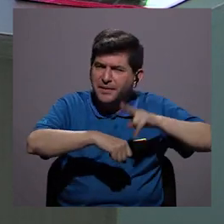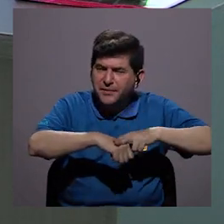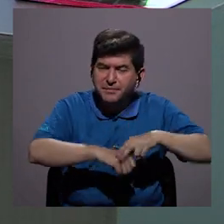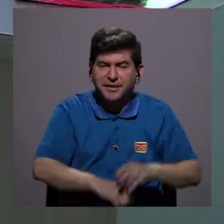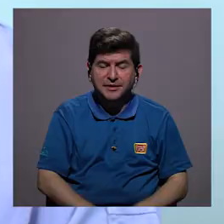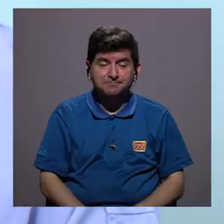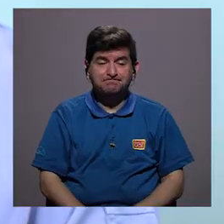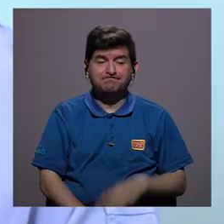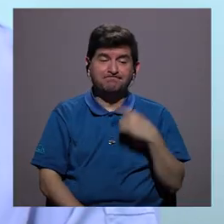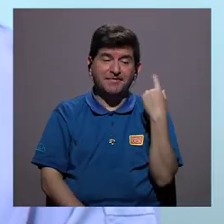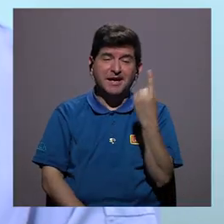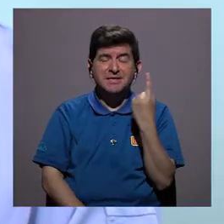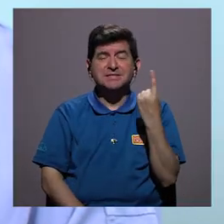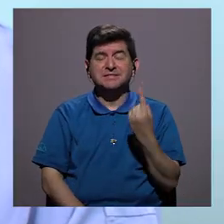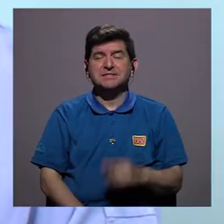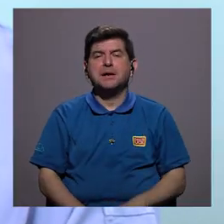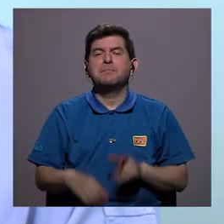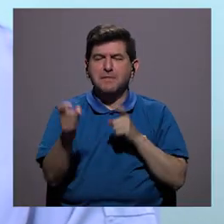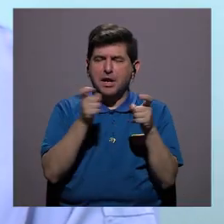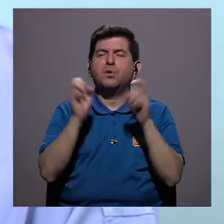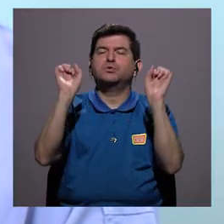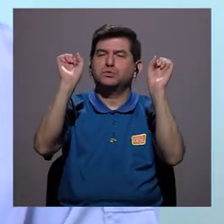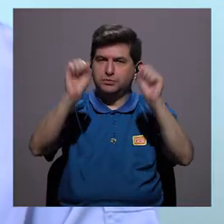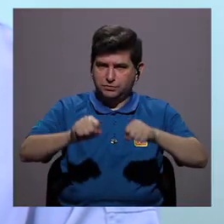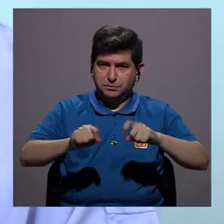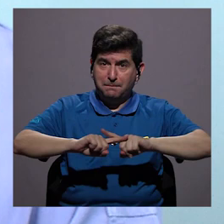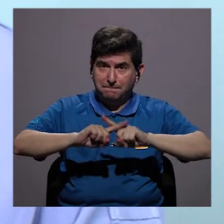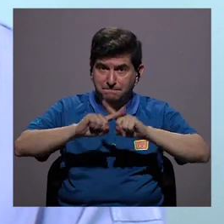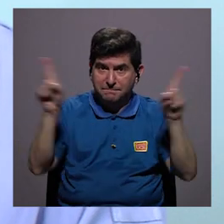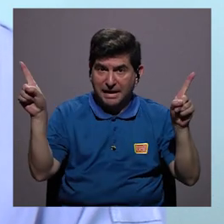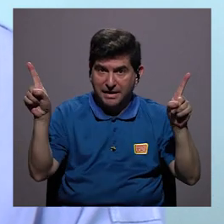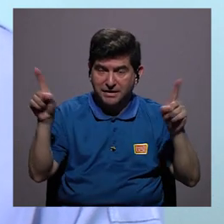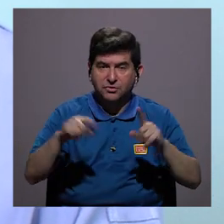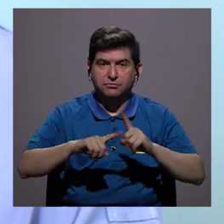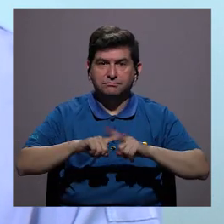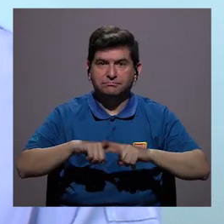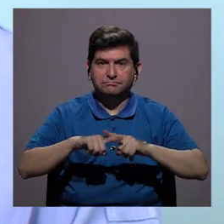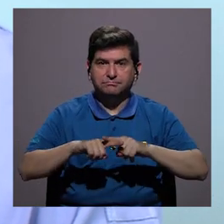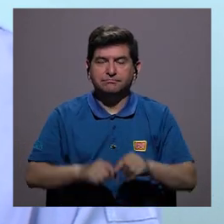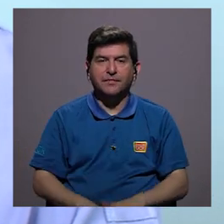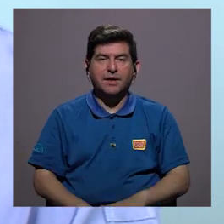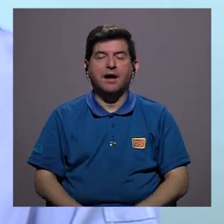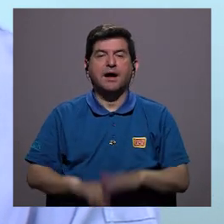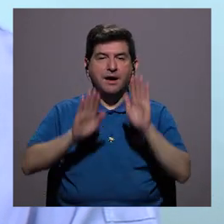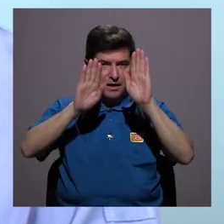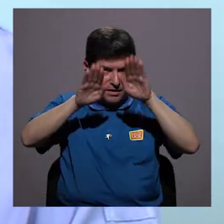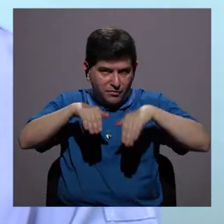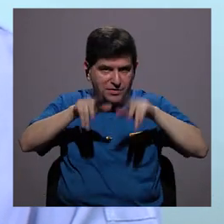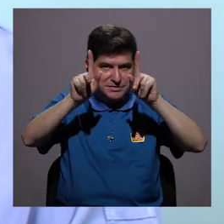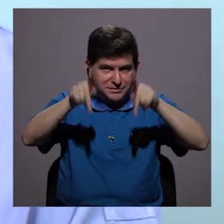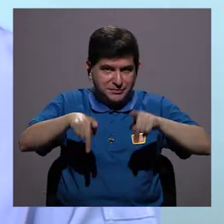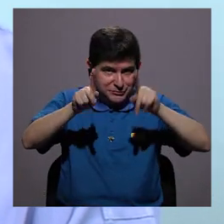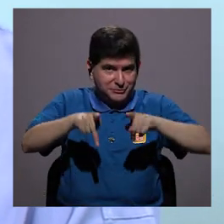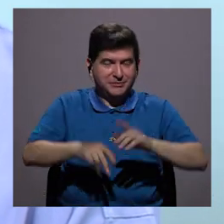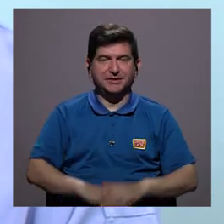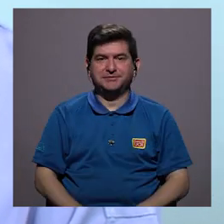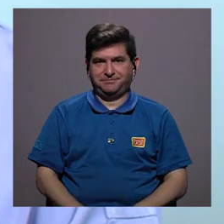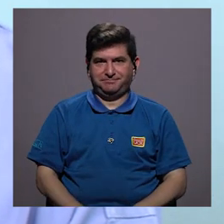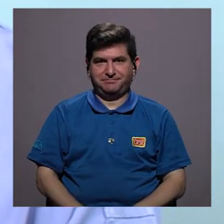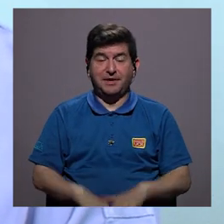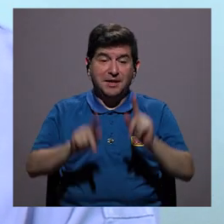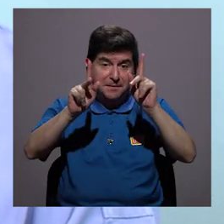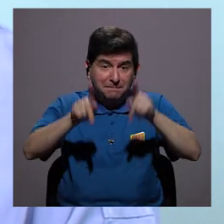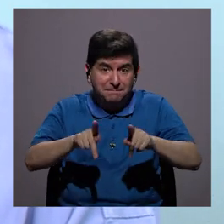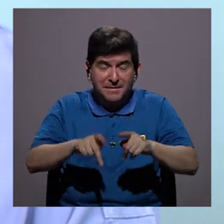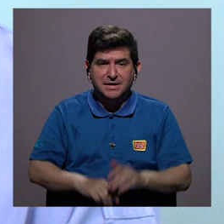normal? Siempre hay margen para tomar el control. Lo que pasa es que aquí depende de la obediencia de las personas, ya